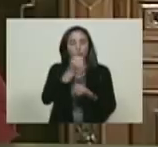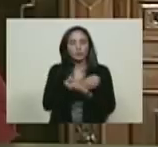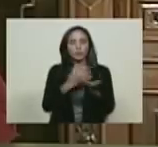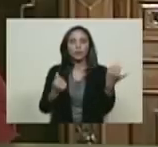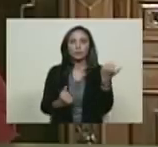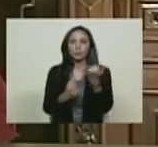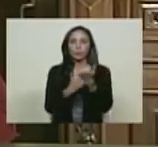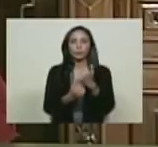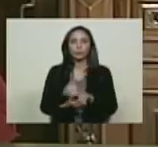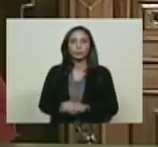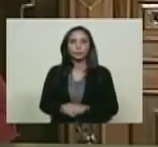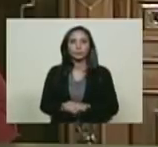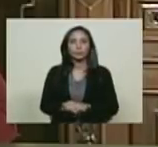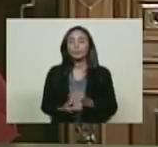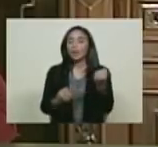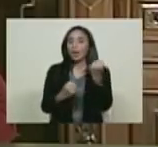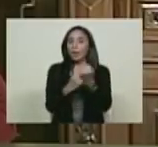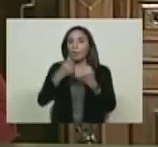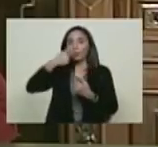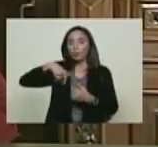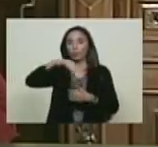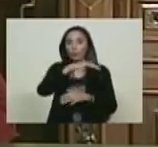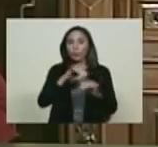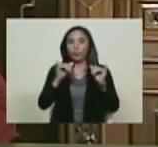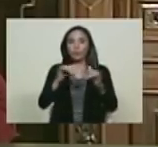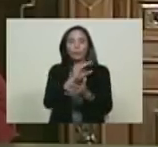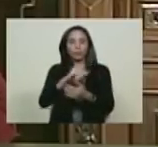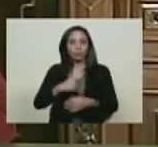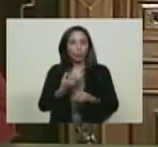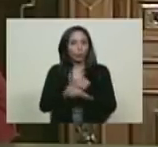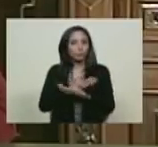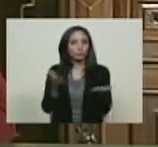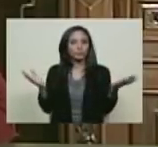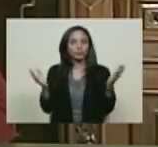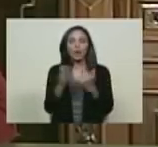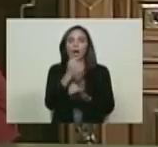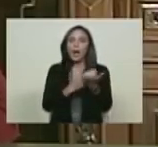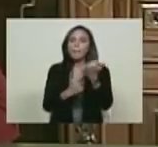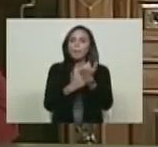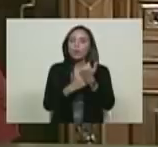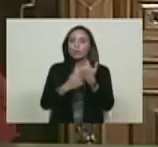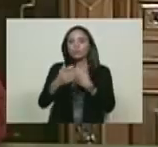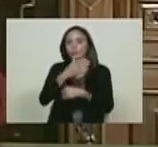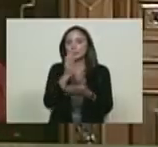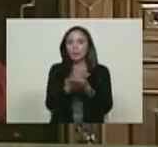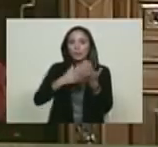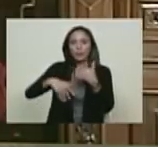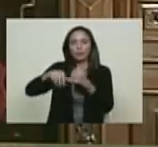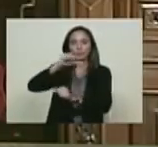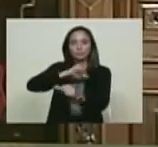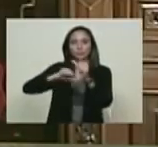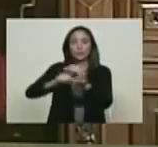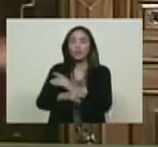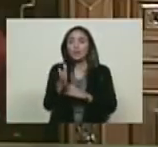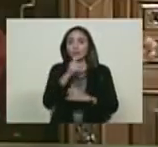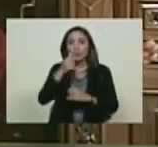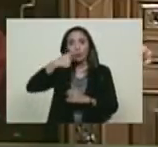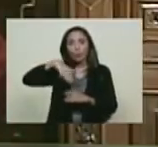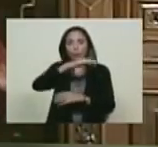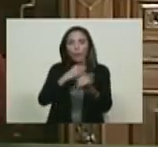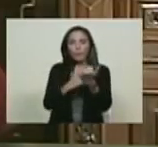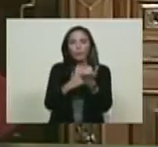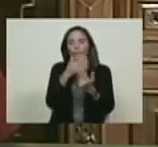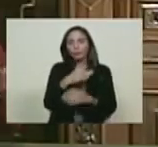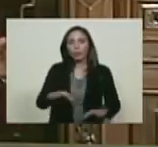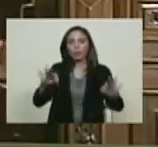apoyo. Con el apoyo del pueblo, todo es posible. Con el pueblo, siempre todo. Sin el pueblo, no